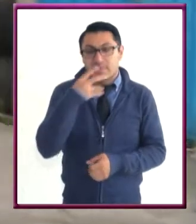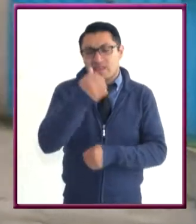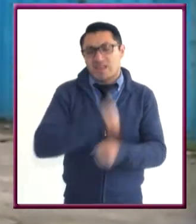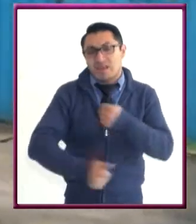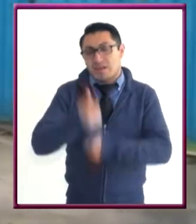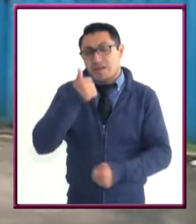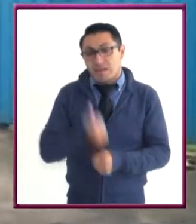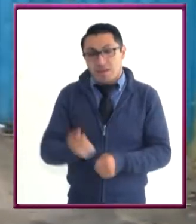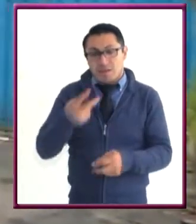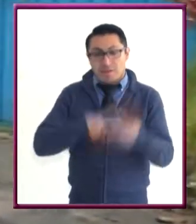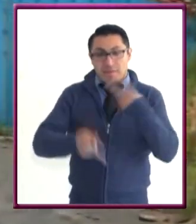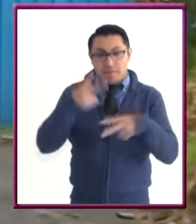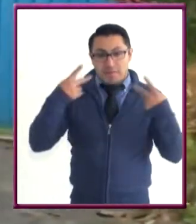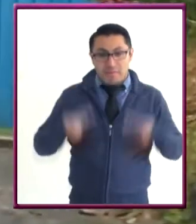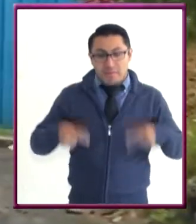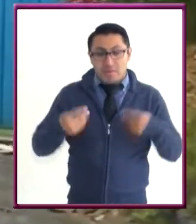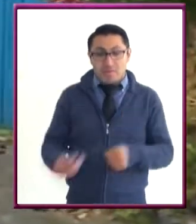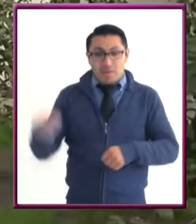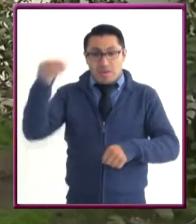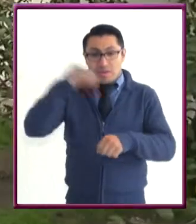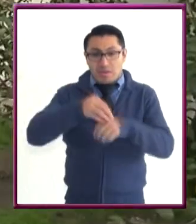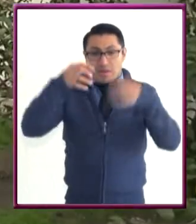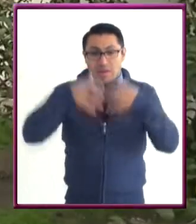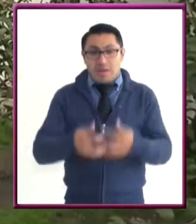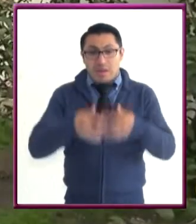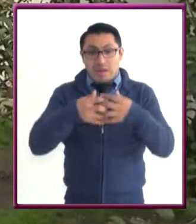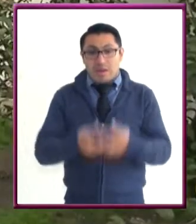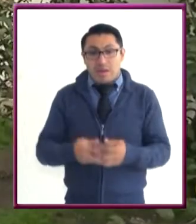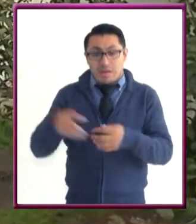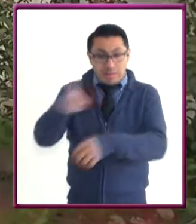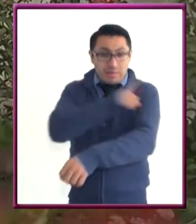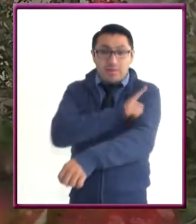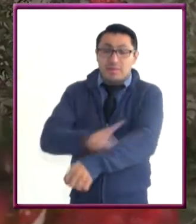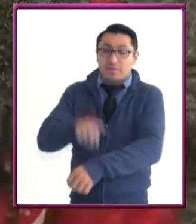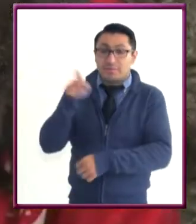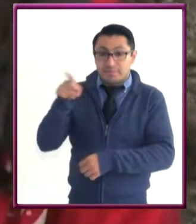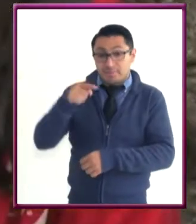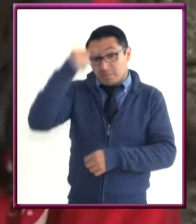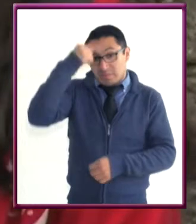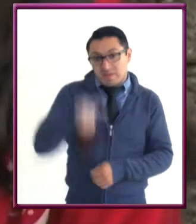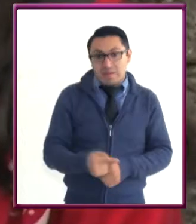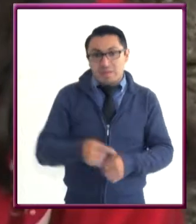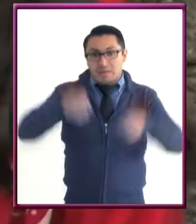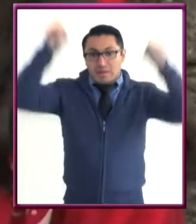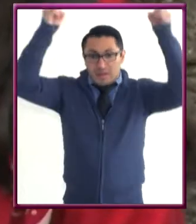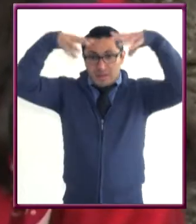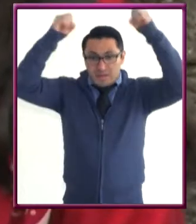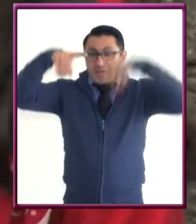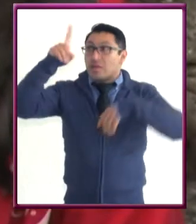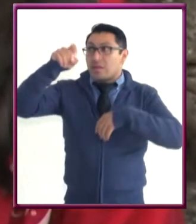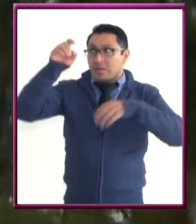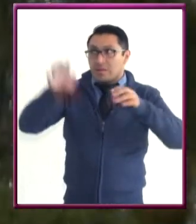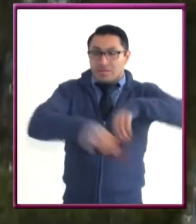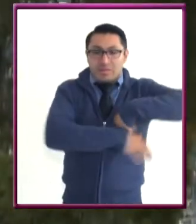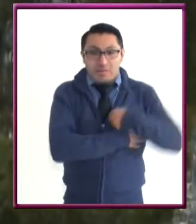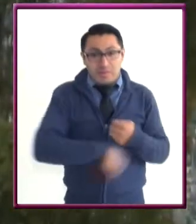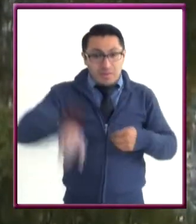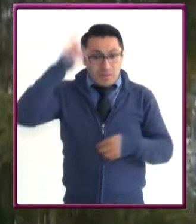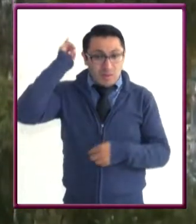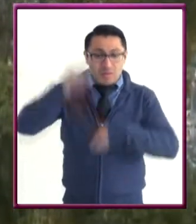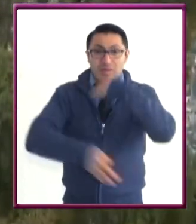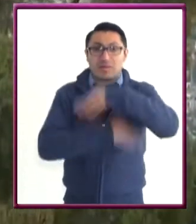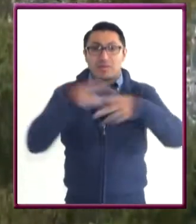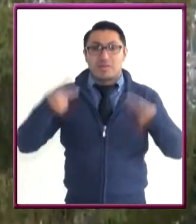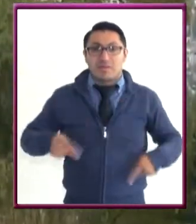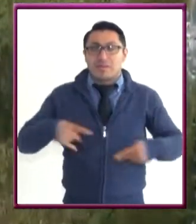Hace 2 años vinieron a ponernos el sistema por parte de la delegación para captar el agua de la lluvia. Ojalá y toda